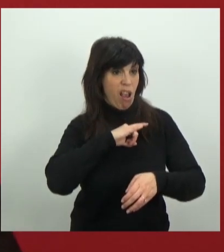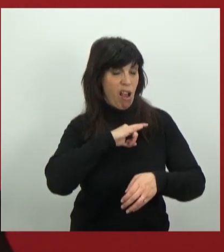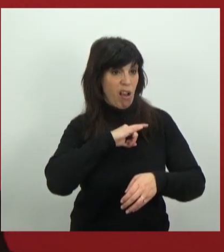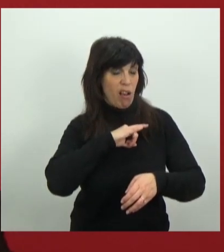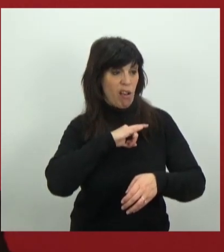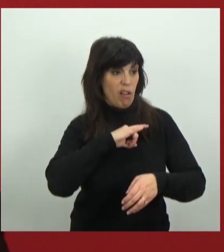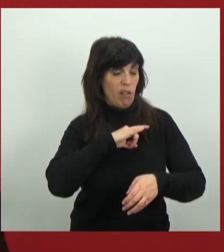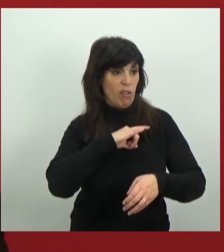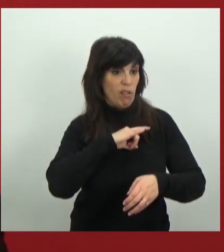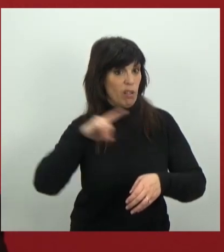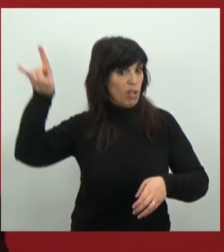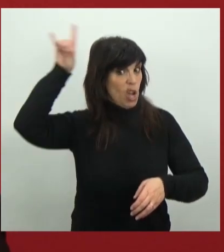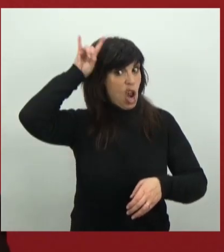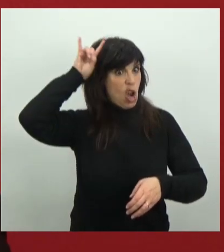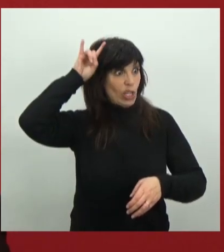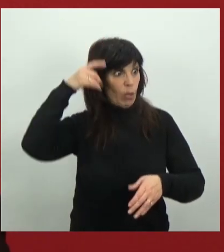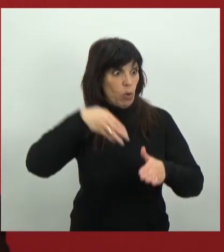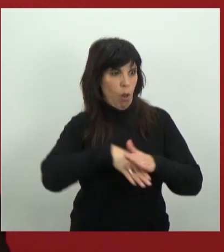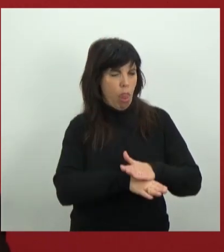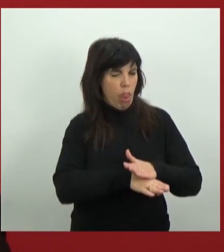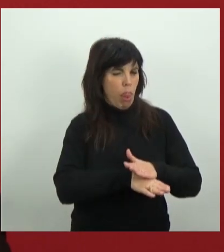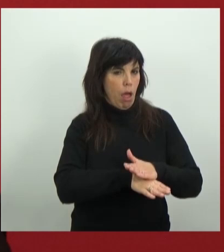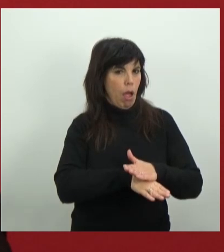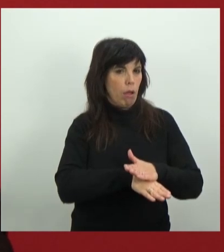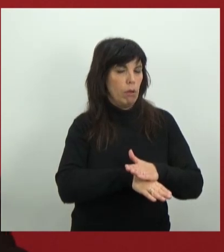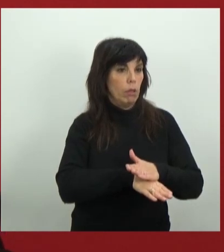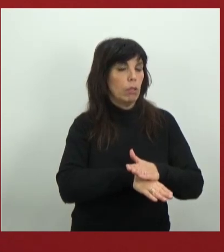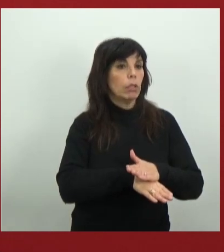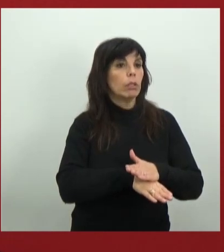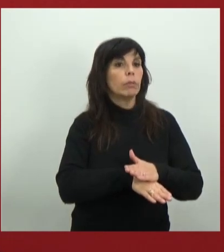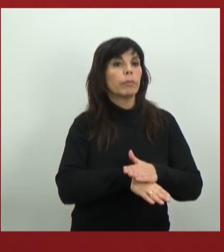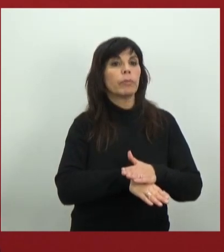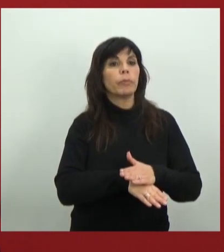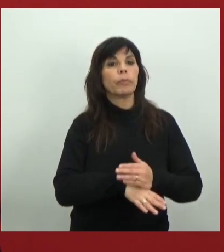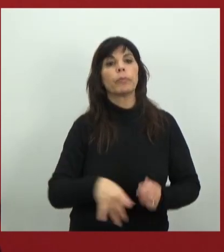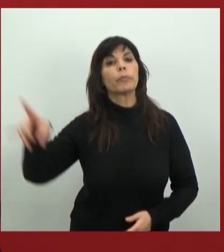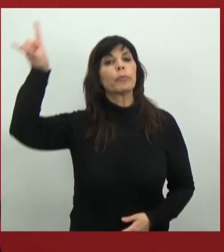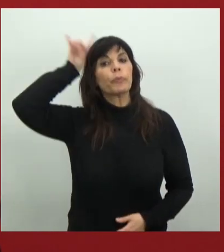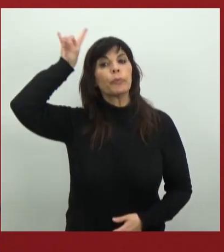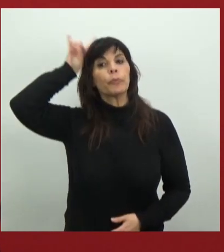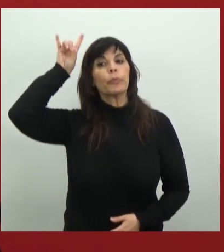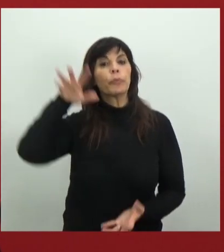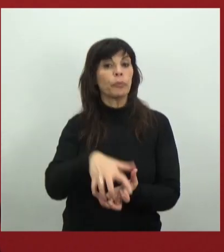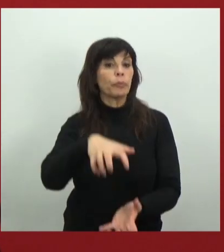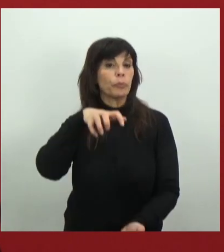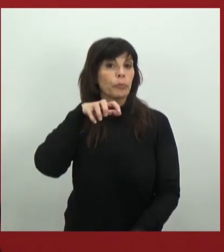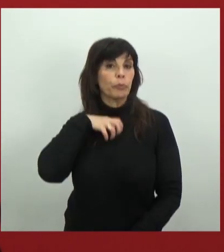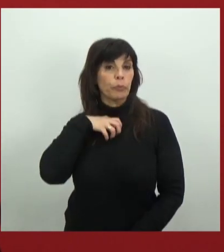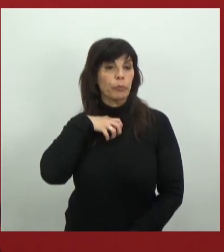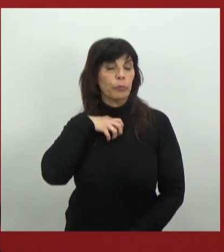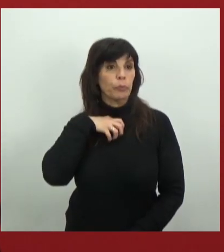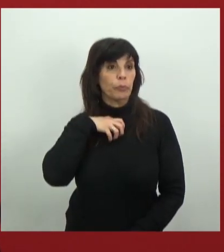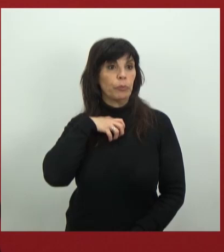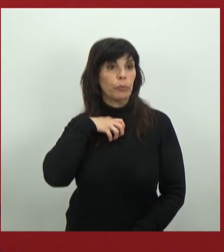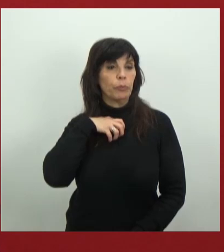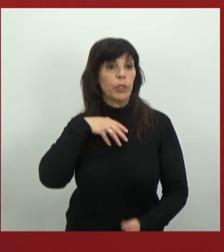a donde los demonios se sujetan. La mayoría de los demonios se sujetan al